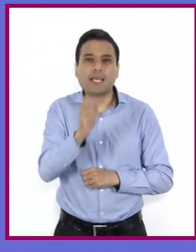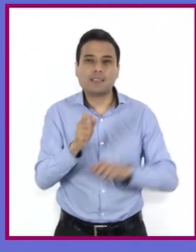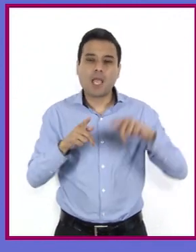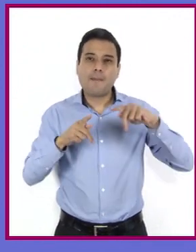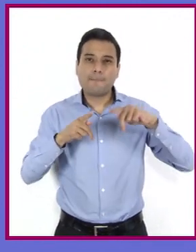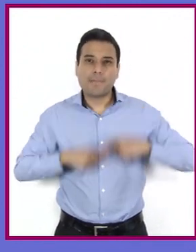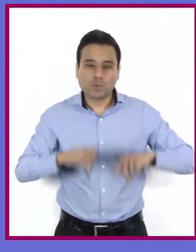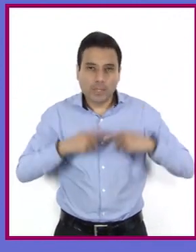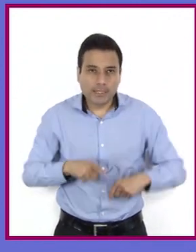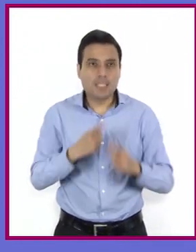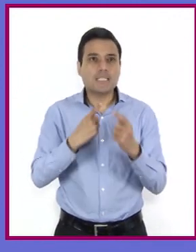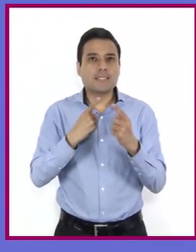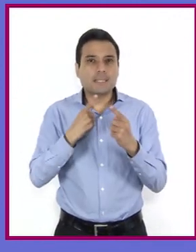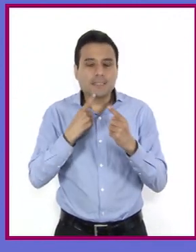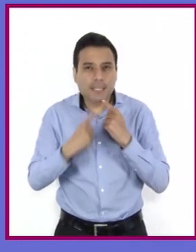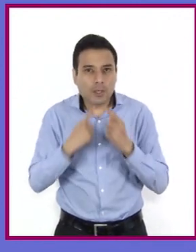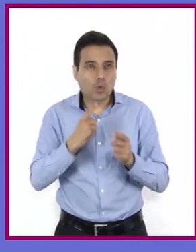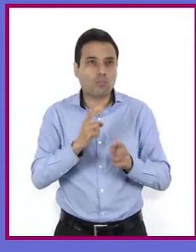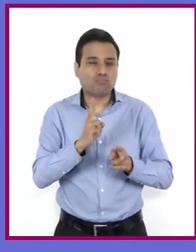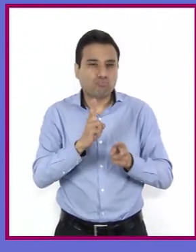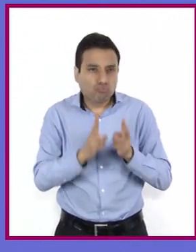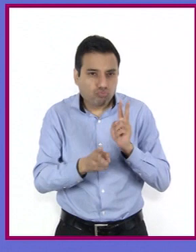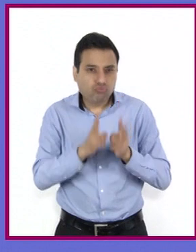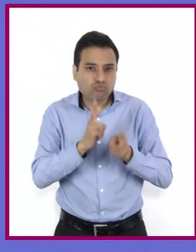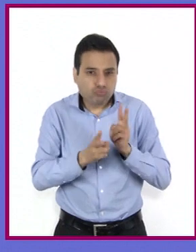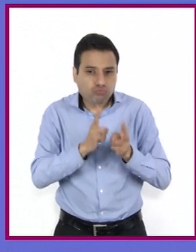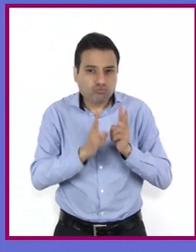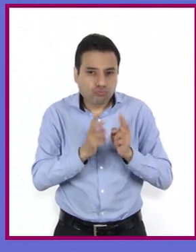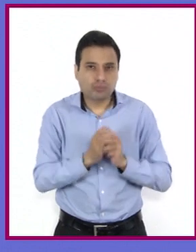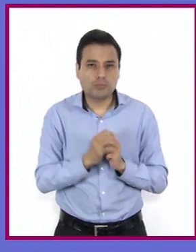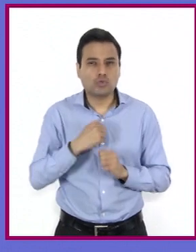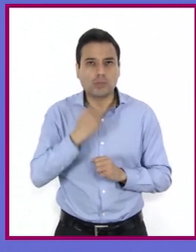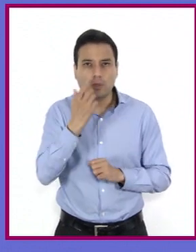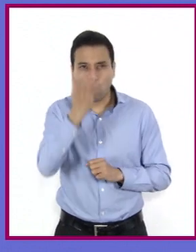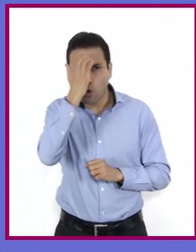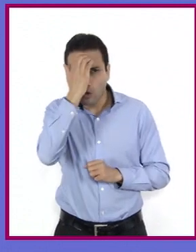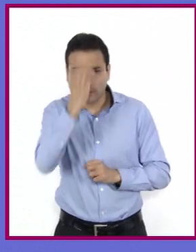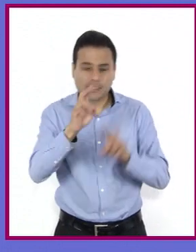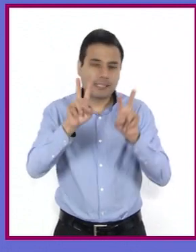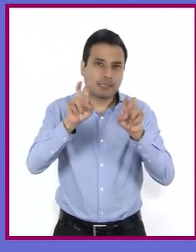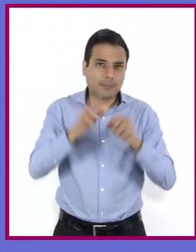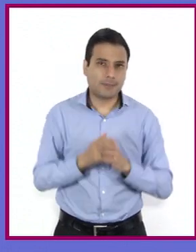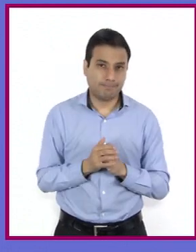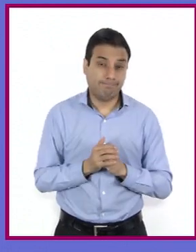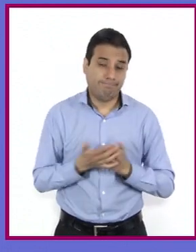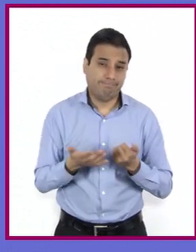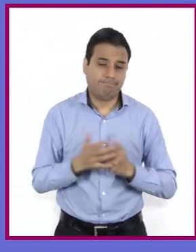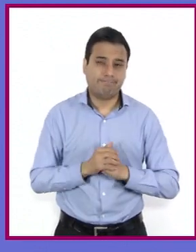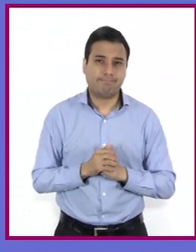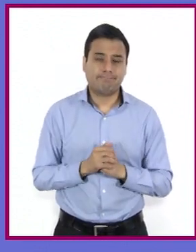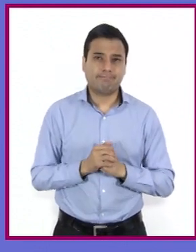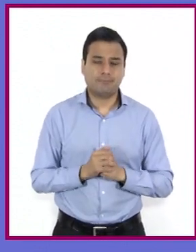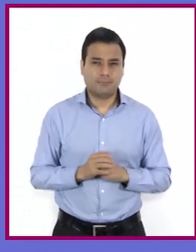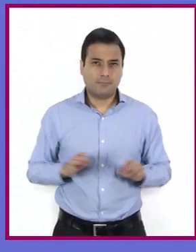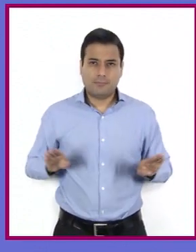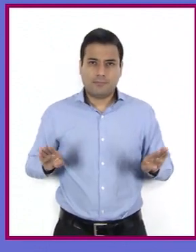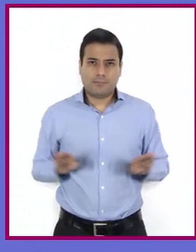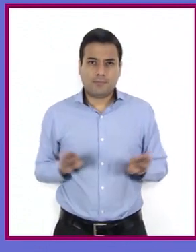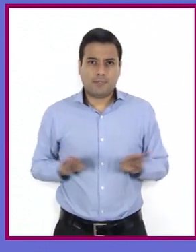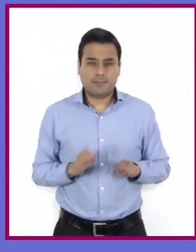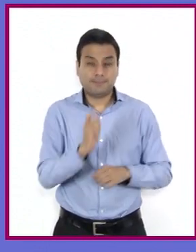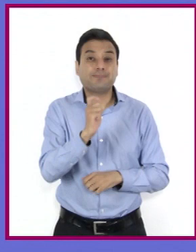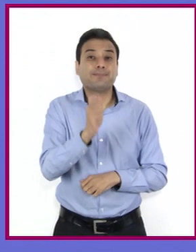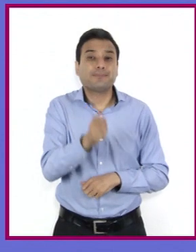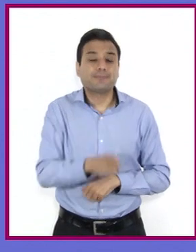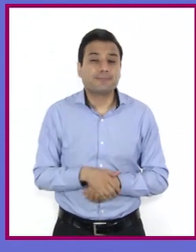entre el entrevistador y el entrevistado, que se realiza para saber más sobre un tema específico. Y sus características básicas